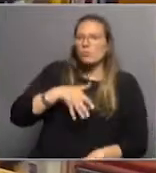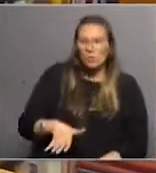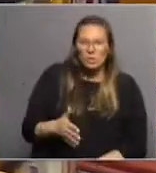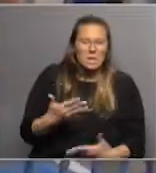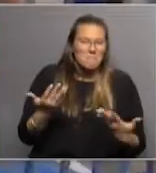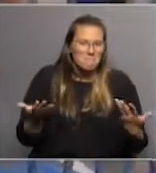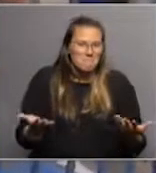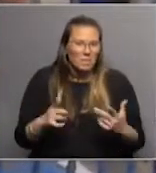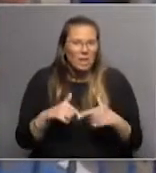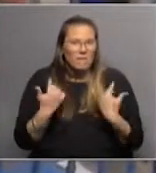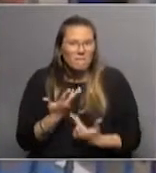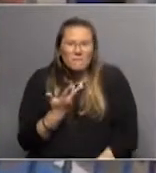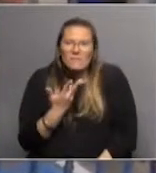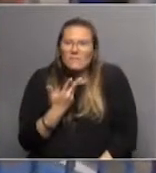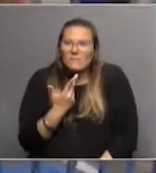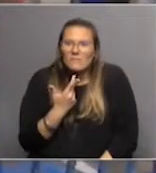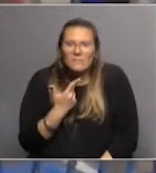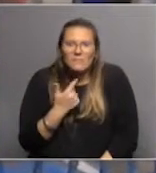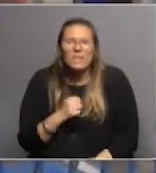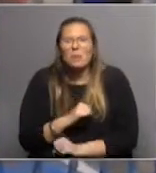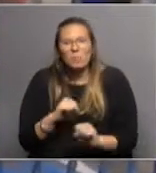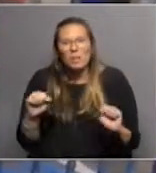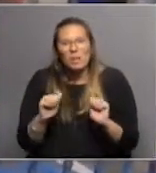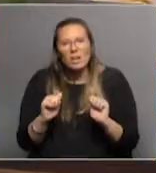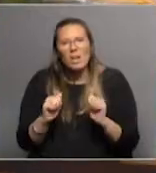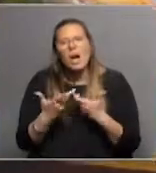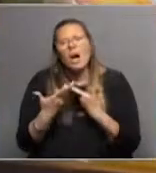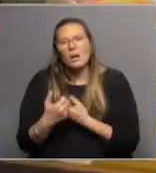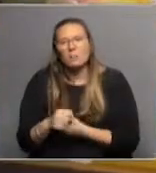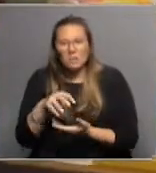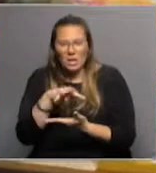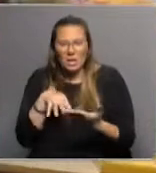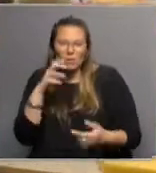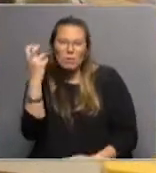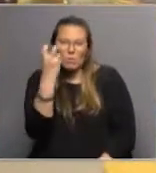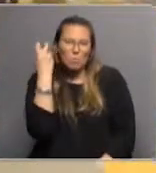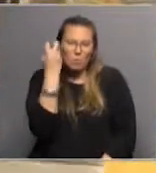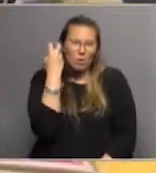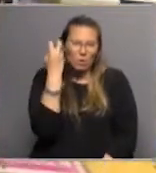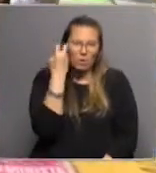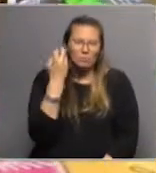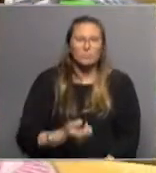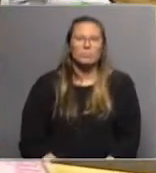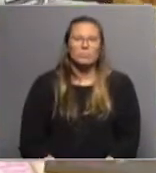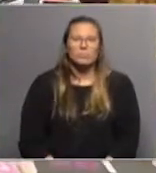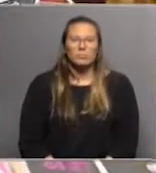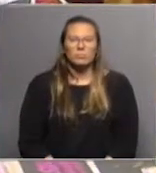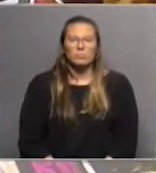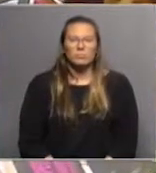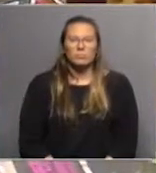Y bueno, eso a nosotros nos encanta, poder acompañar al lector en esa búsqueda, que eso es hermoso.